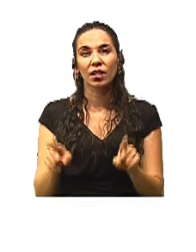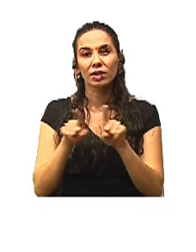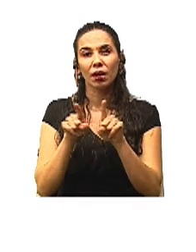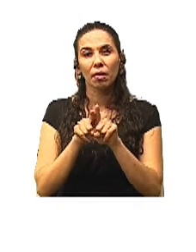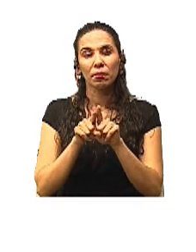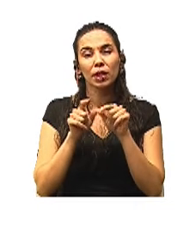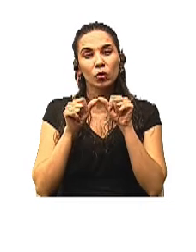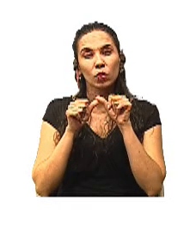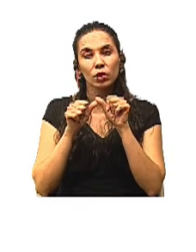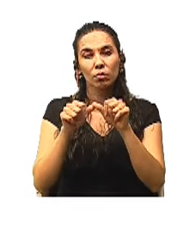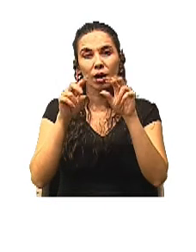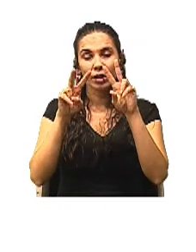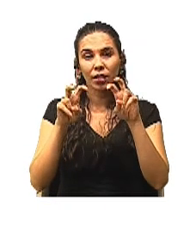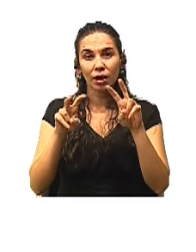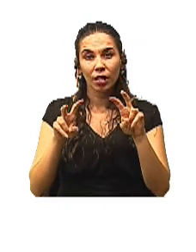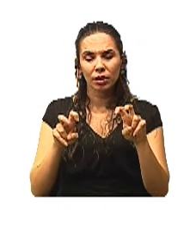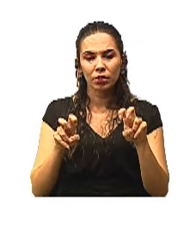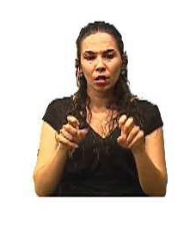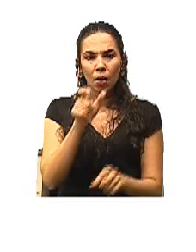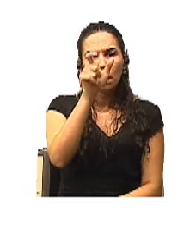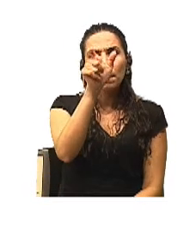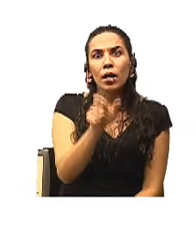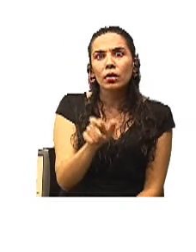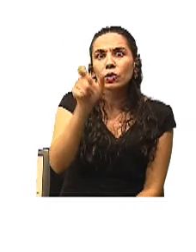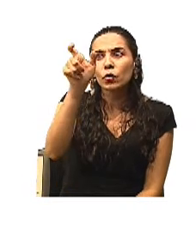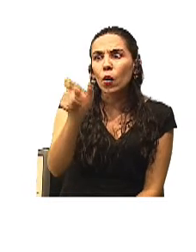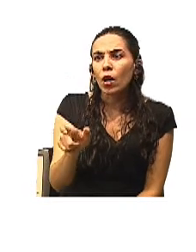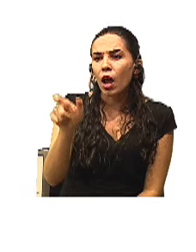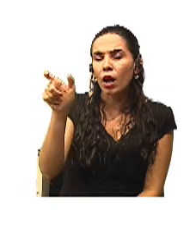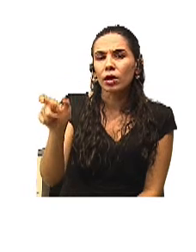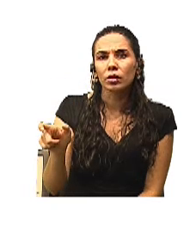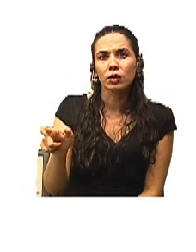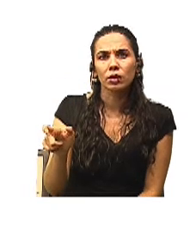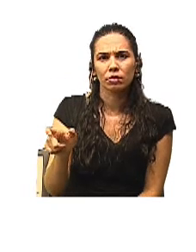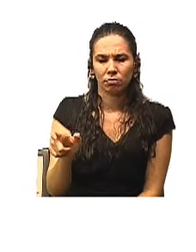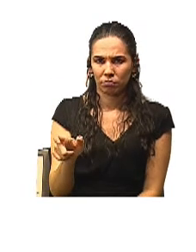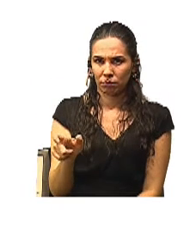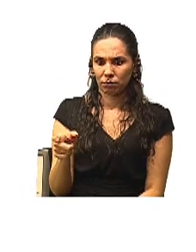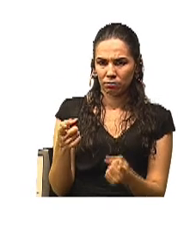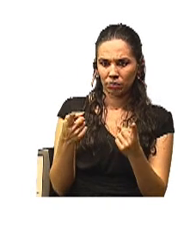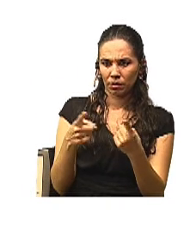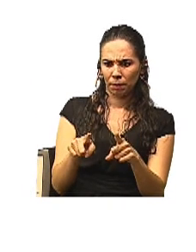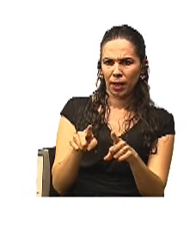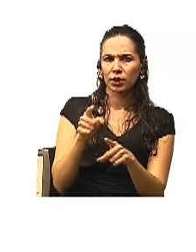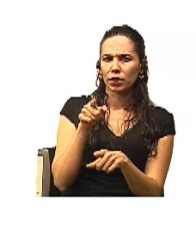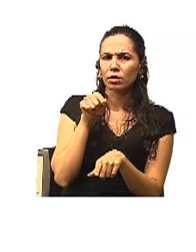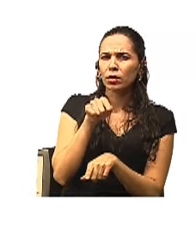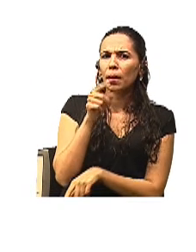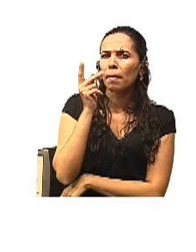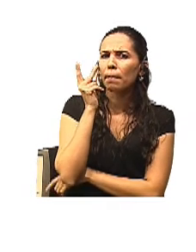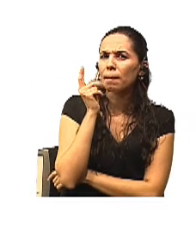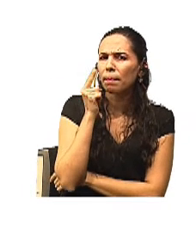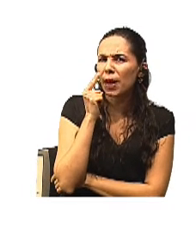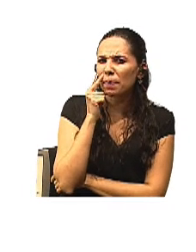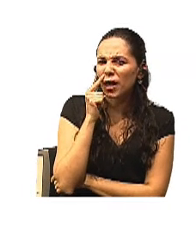analizando un poco los personajes. ¿Qué sucede con el padre? ¿Cómo